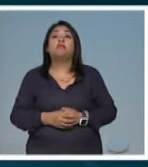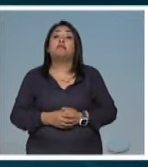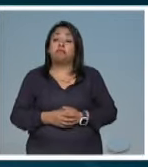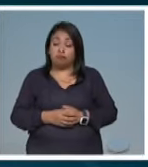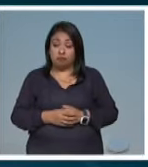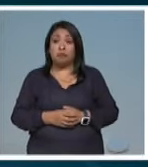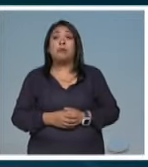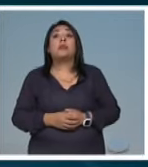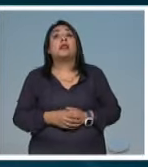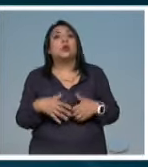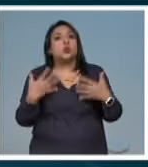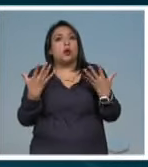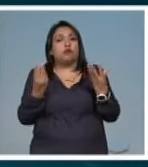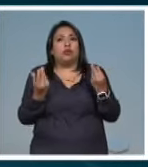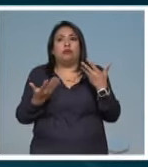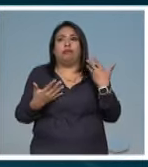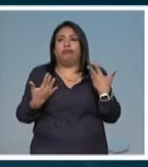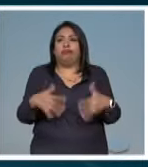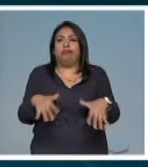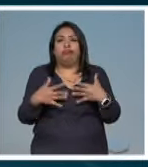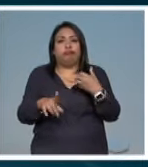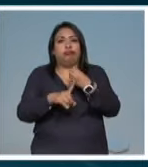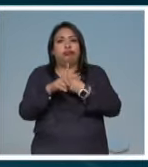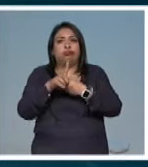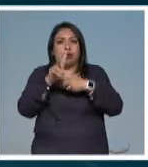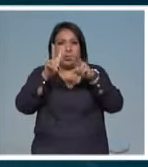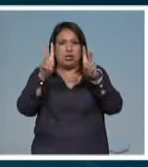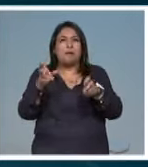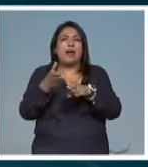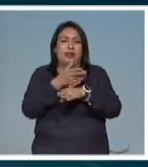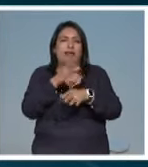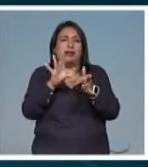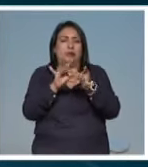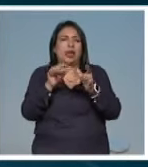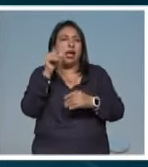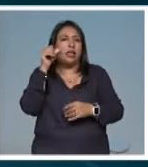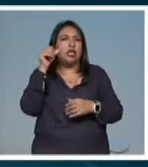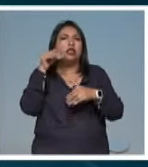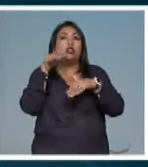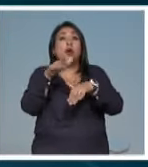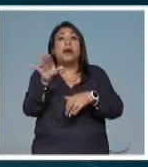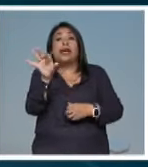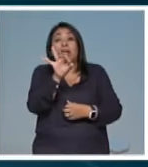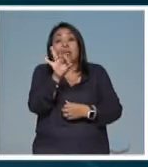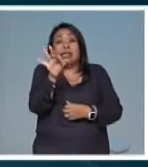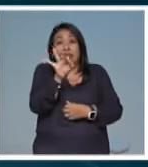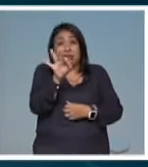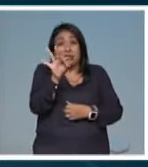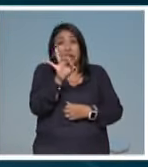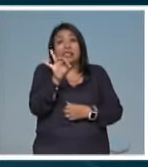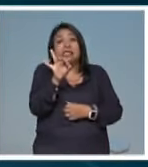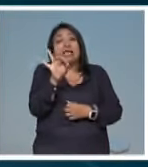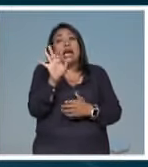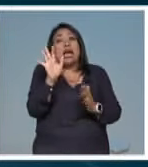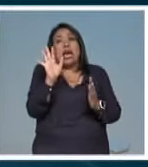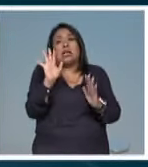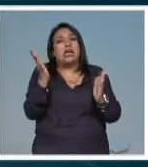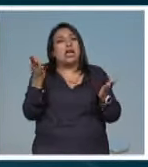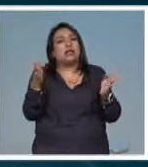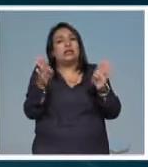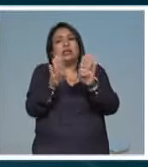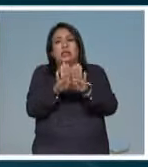Bueno, pues mucha polémica ha desatado este tema que ya les adelantábamos ayer sobre la posible o inminente, como